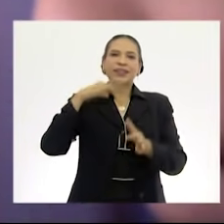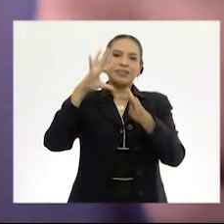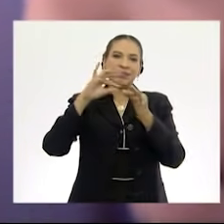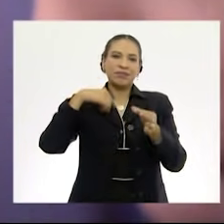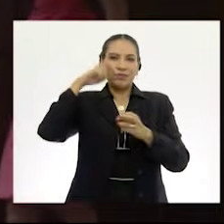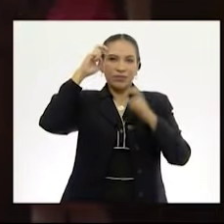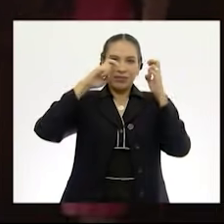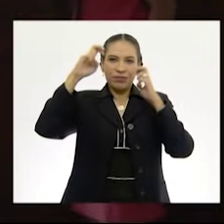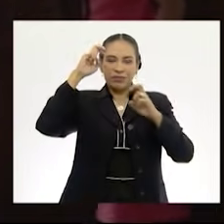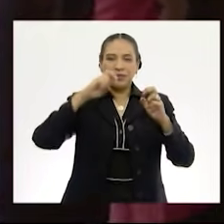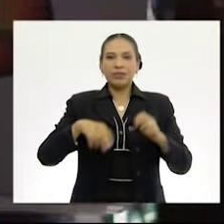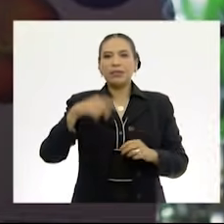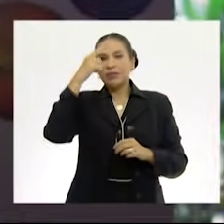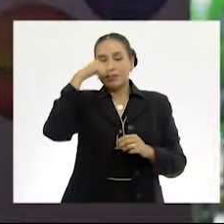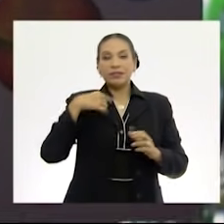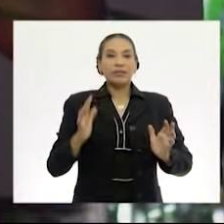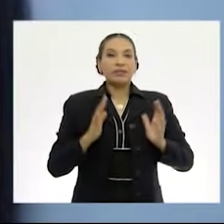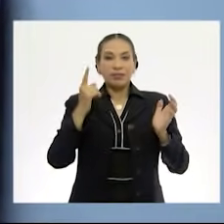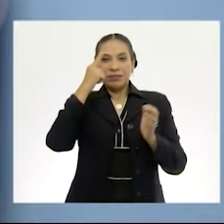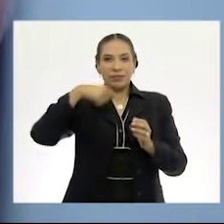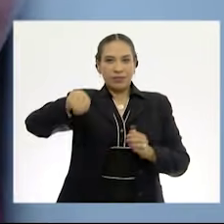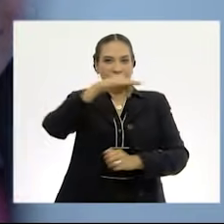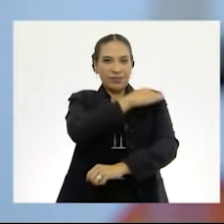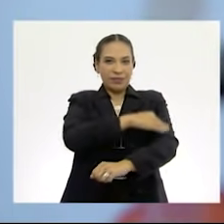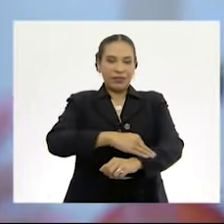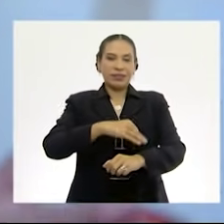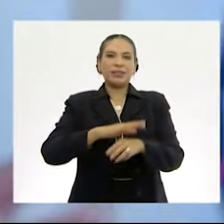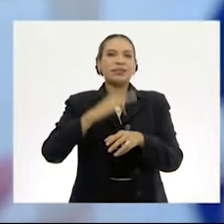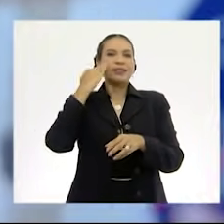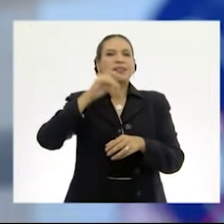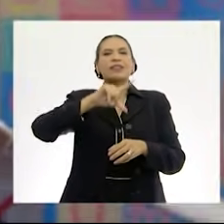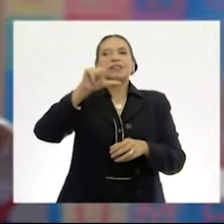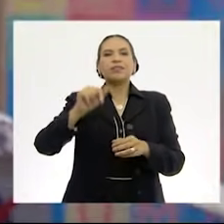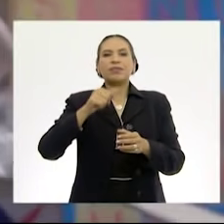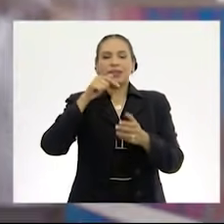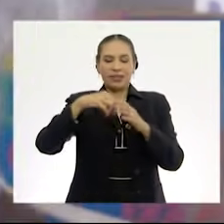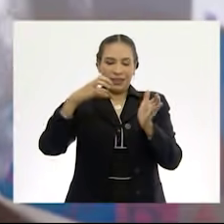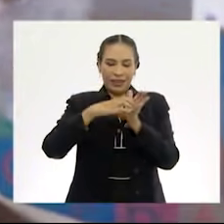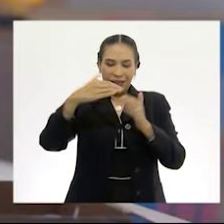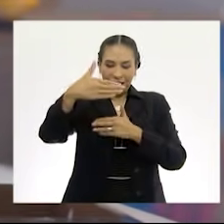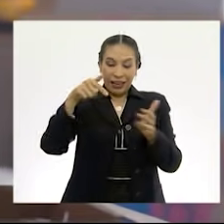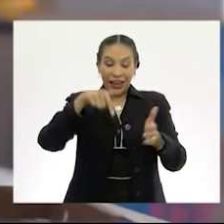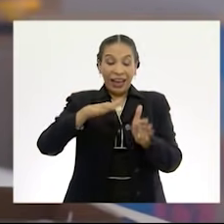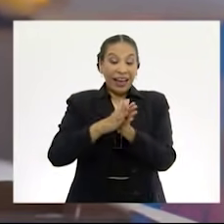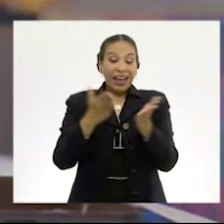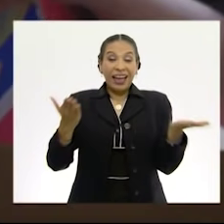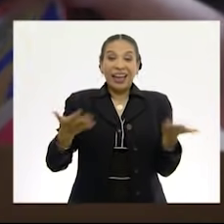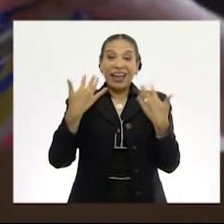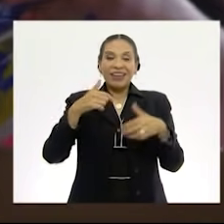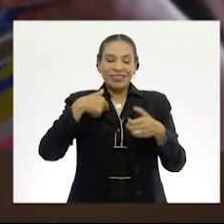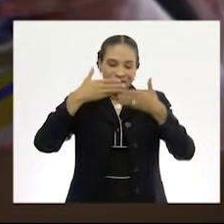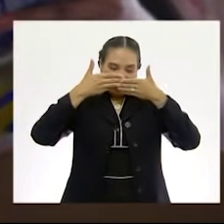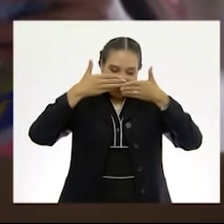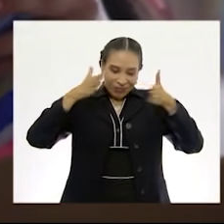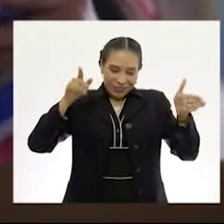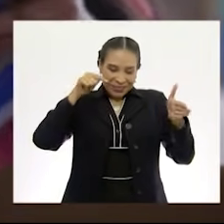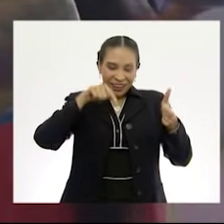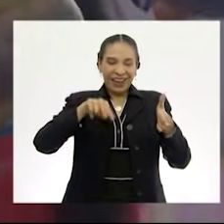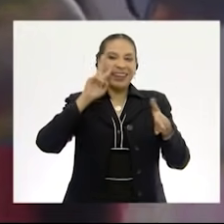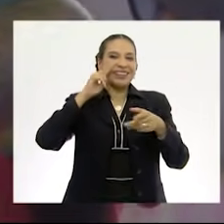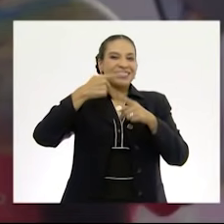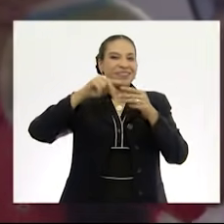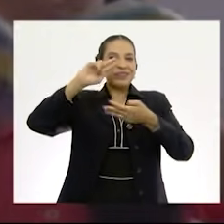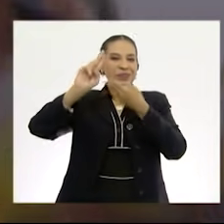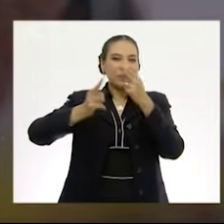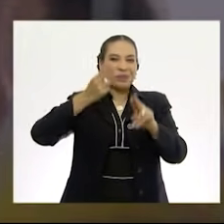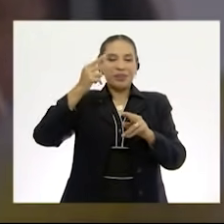sueño. Para mi sorpresa y la de mi familia, tiempo después llegó una caja llena de libros que abrieron mi mundo para asomarme al universo.